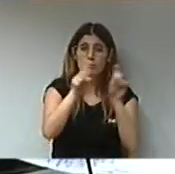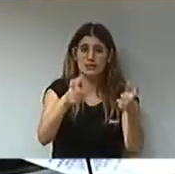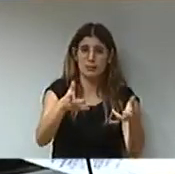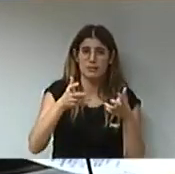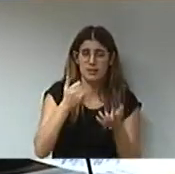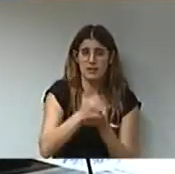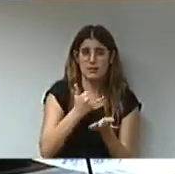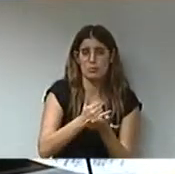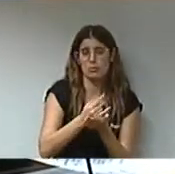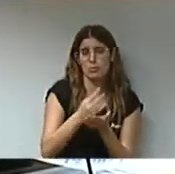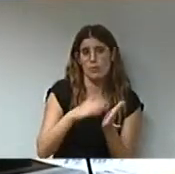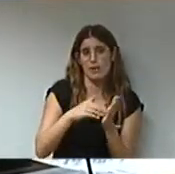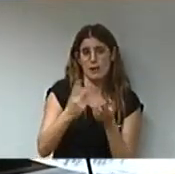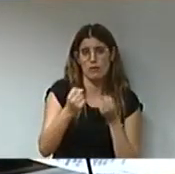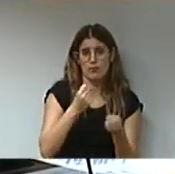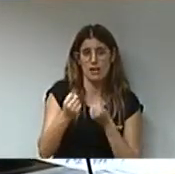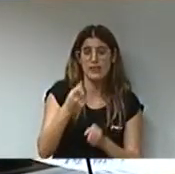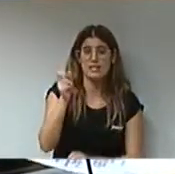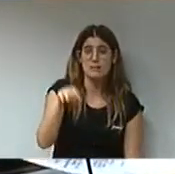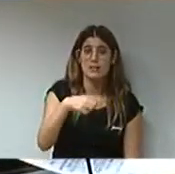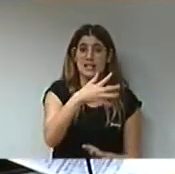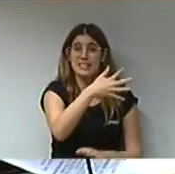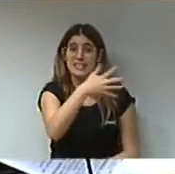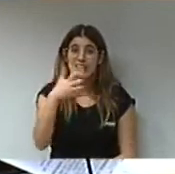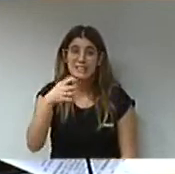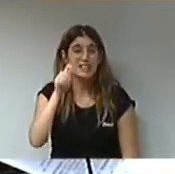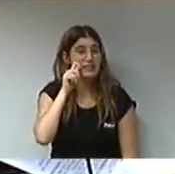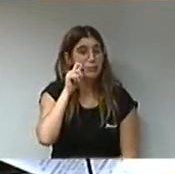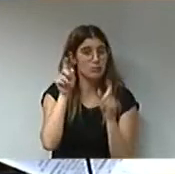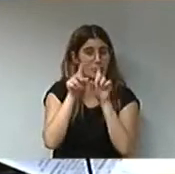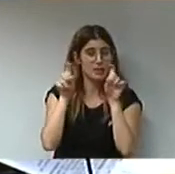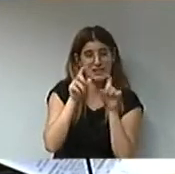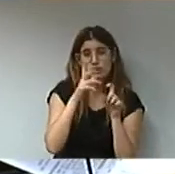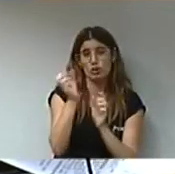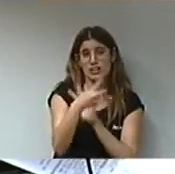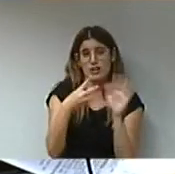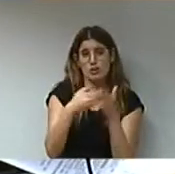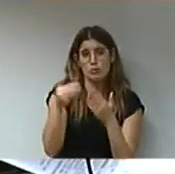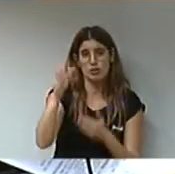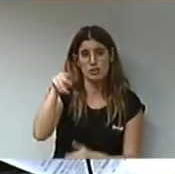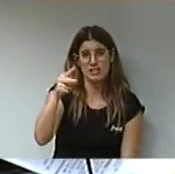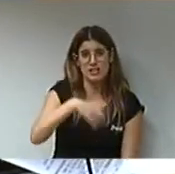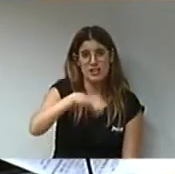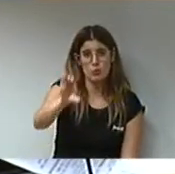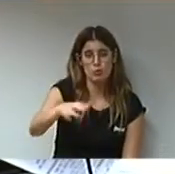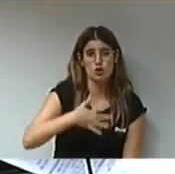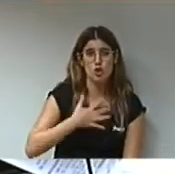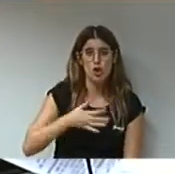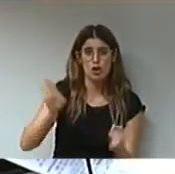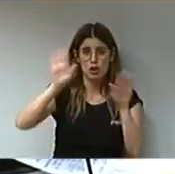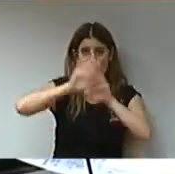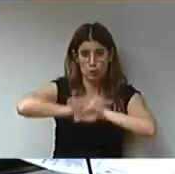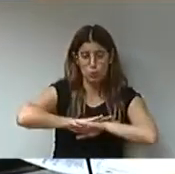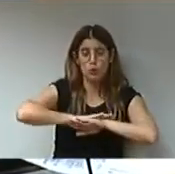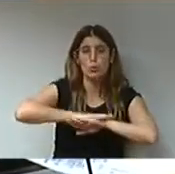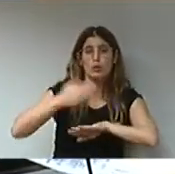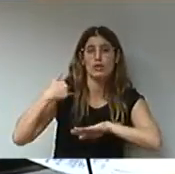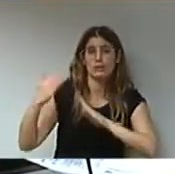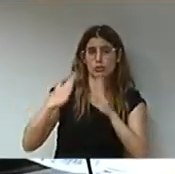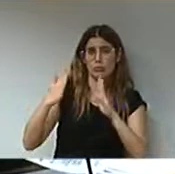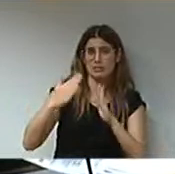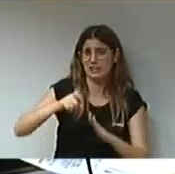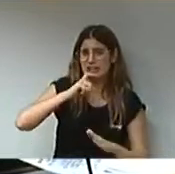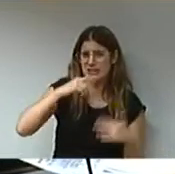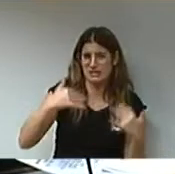Valenciano de Finanzas, 1.568 empresas turísticas con 18 millones de euros, las empresas de ocio nocturno que estaban en esos momentos con